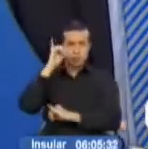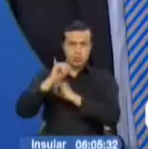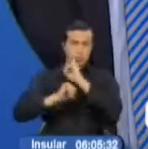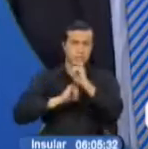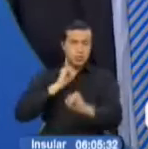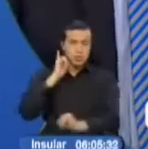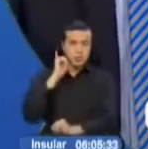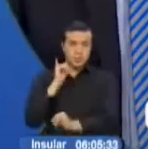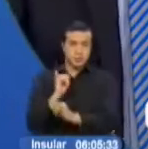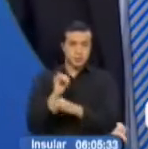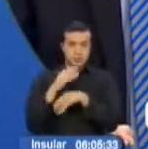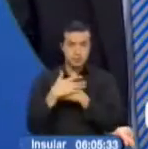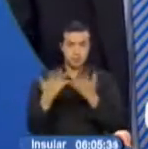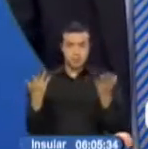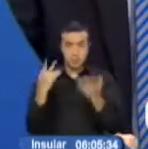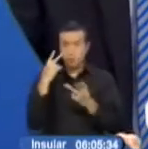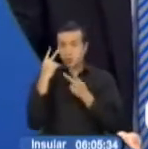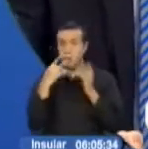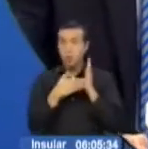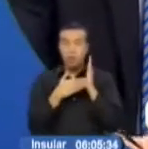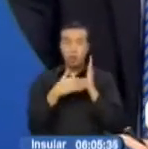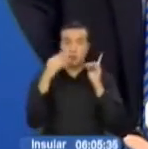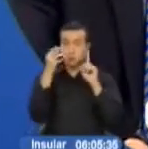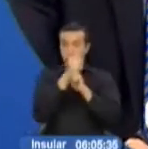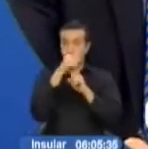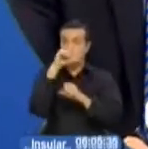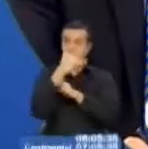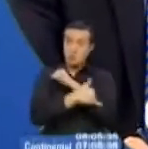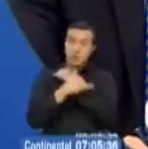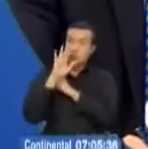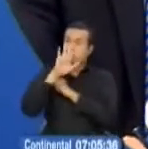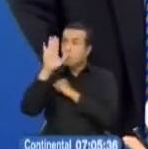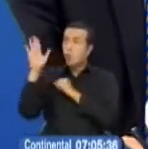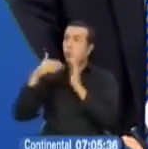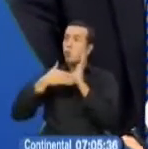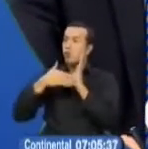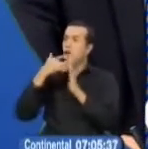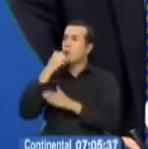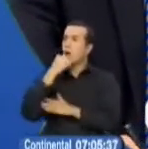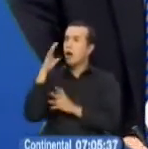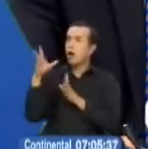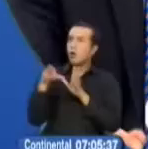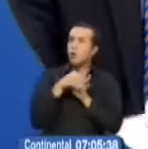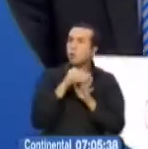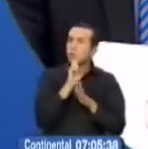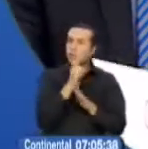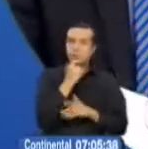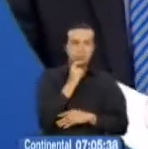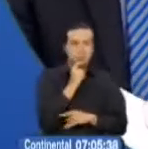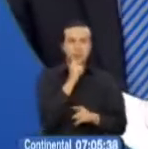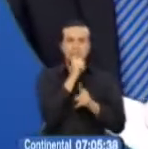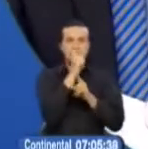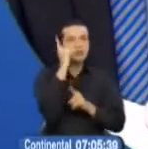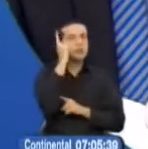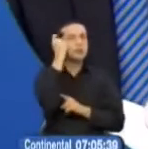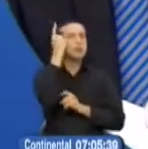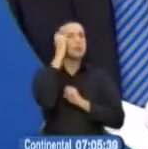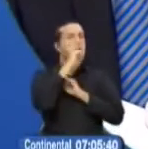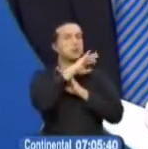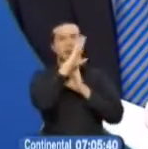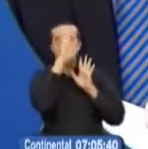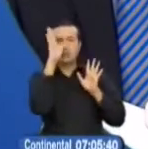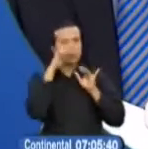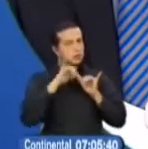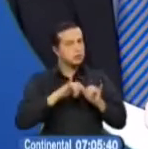internacionales, vamos a ver modelos que son exitosos en otros países, para de esta manera poder quizás dar una guía y que sea un punto